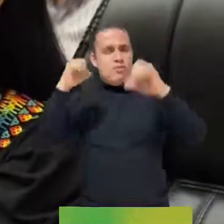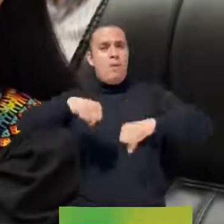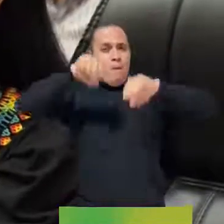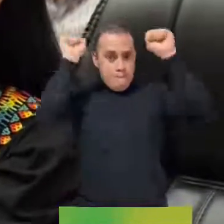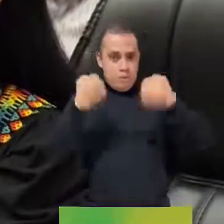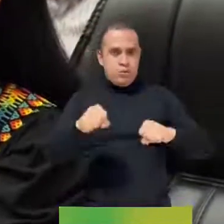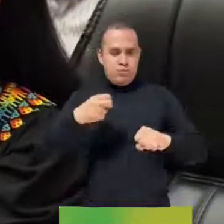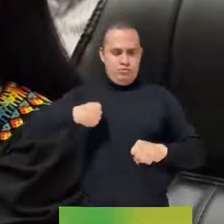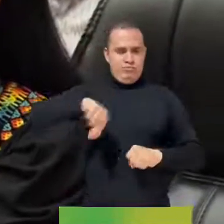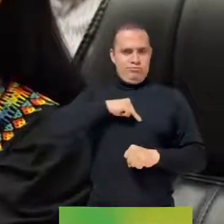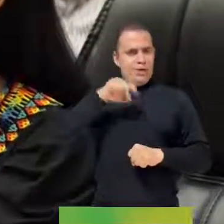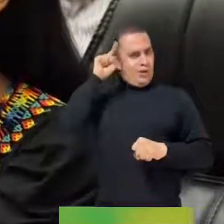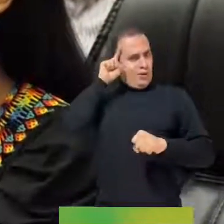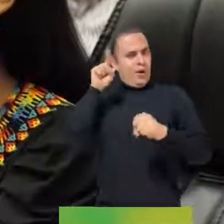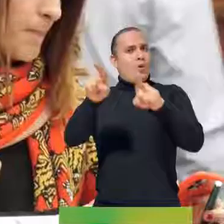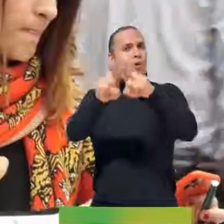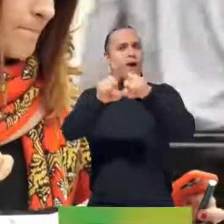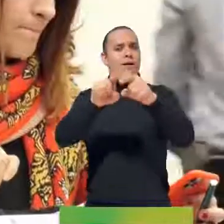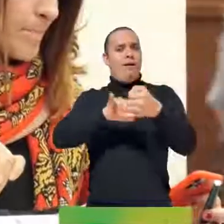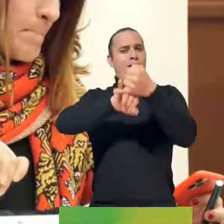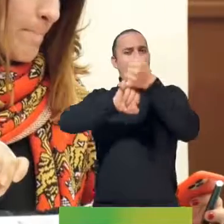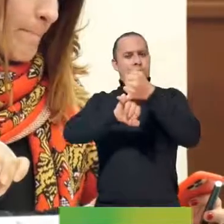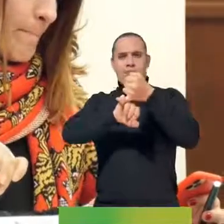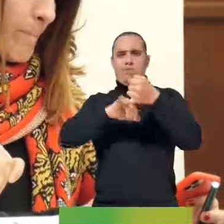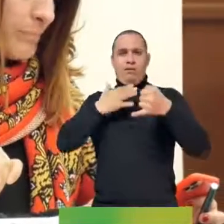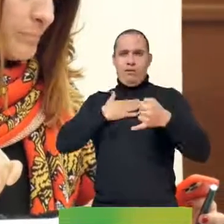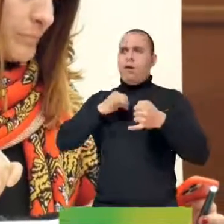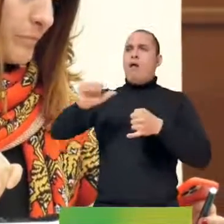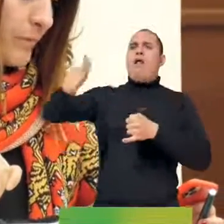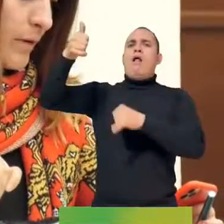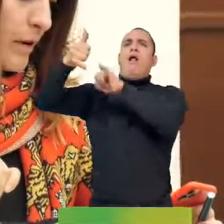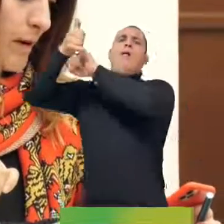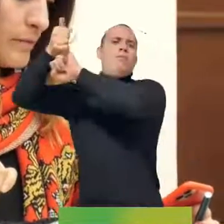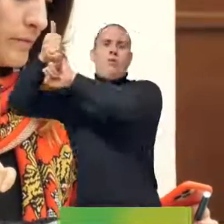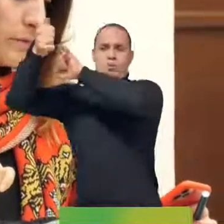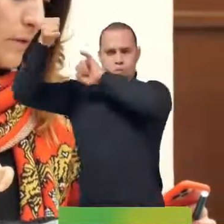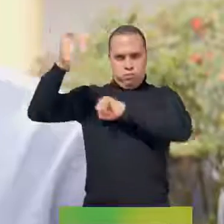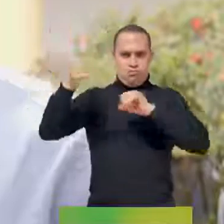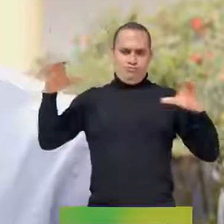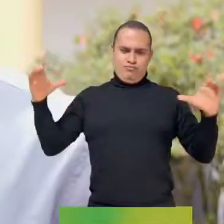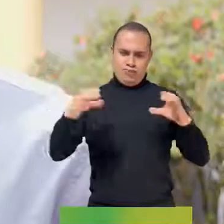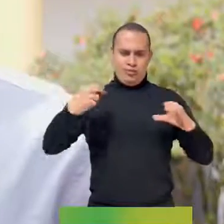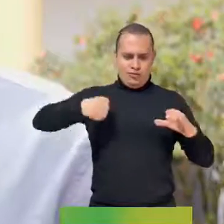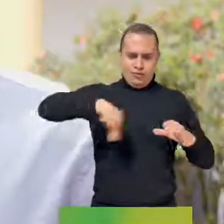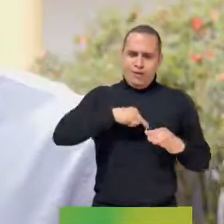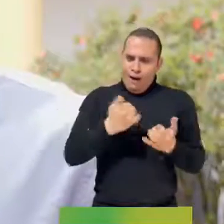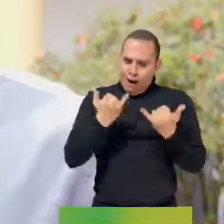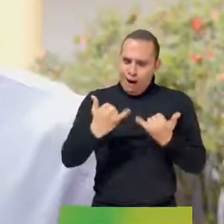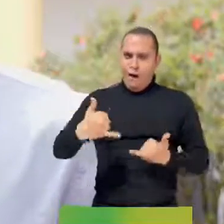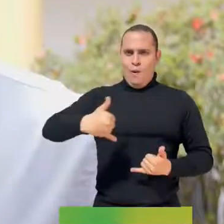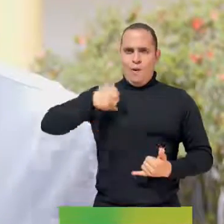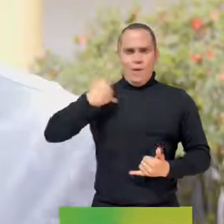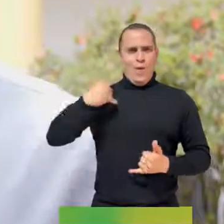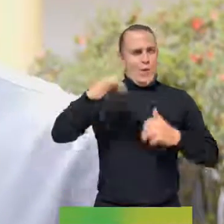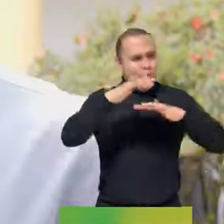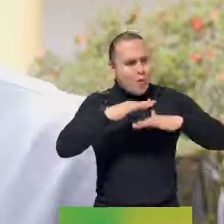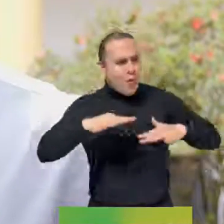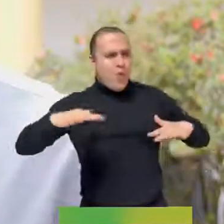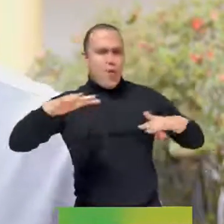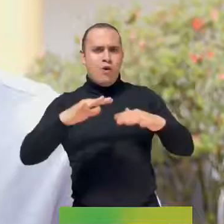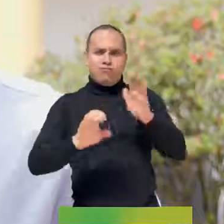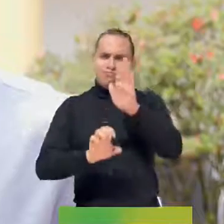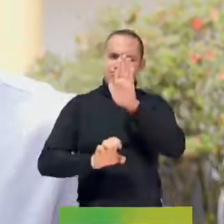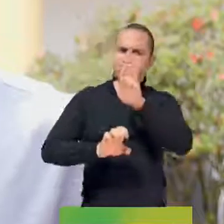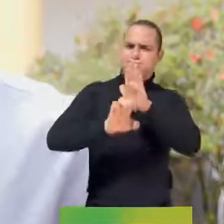la manera porque también depende de nosotros, no todo viene de parte de arriba, sino que ya es hora también de que nosotros como pueblo, como jóvenes, emprendamos